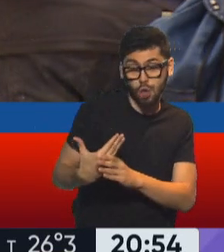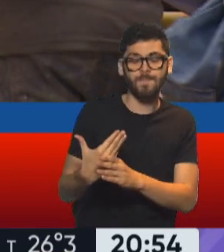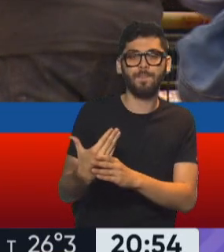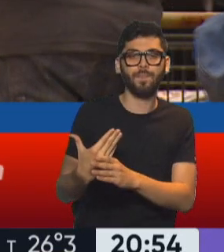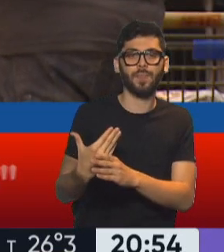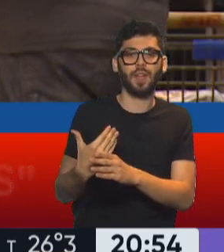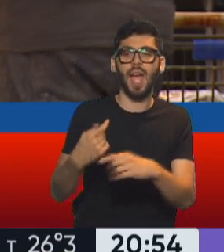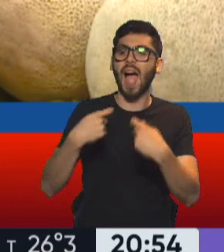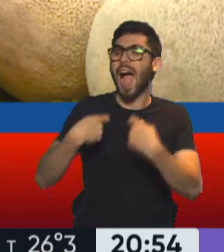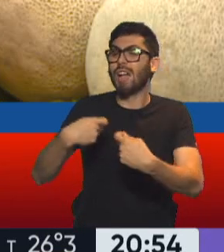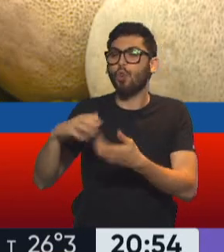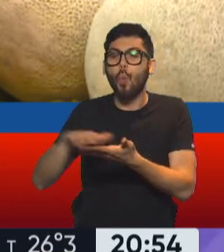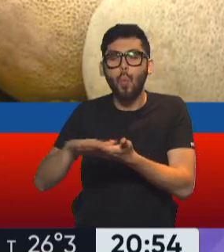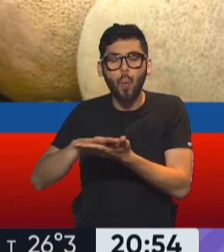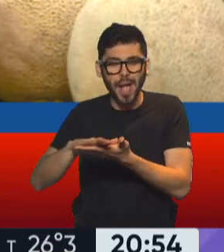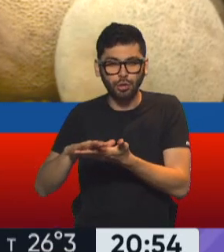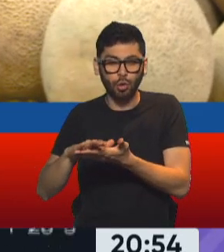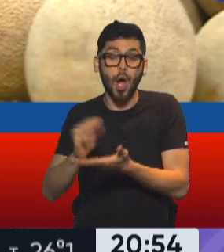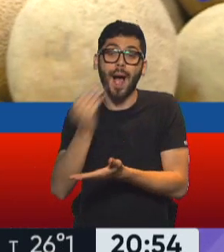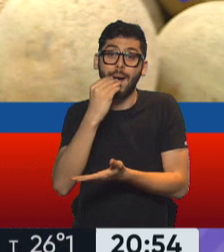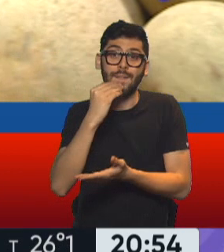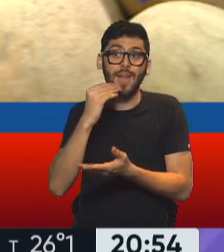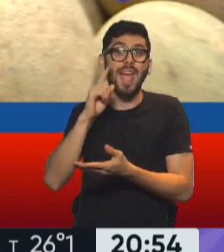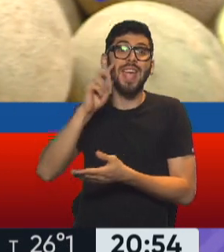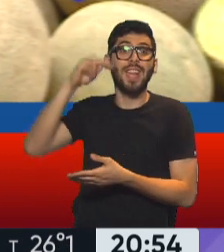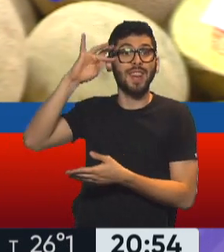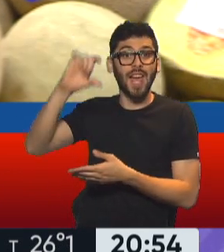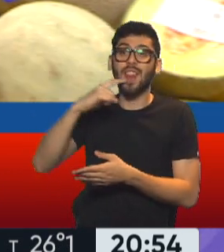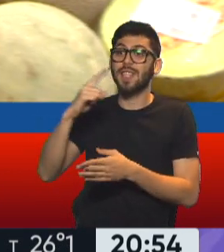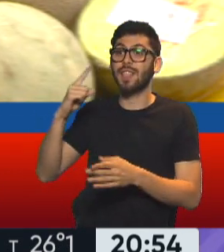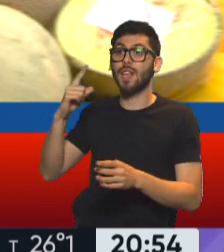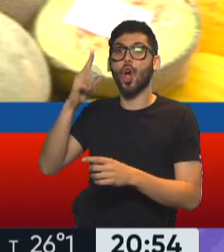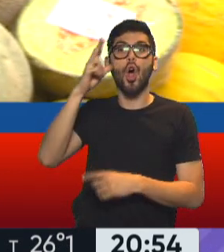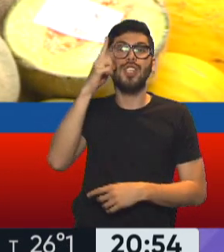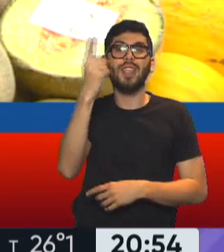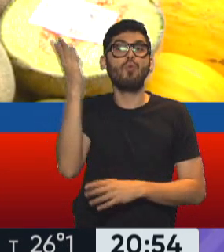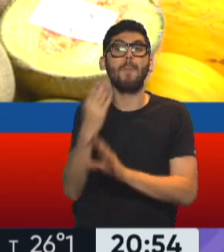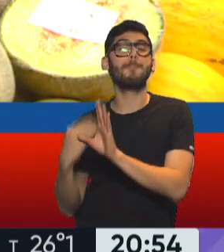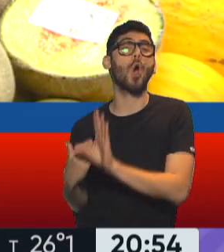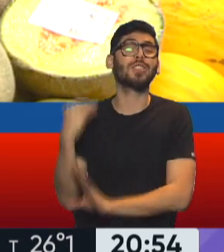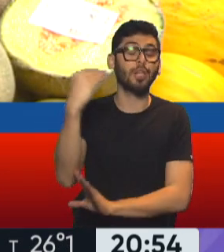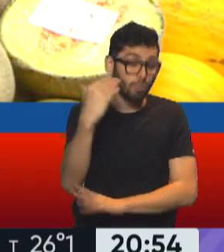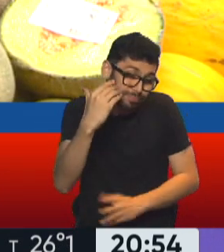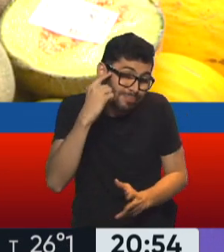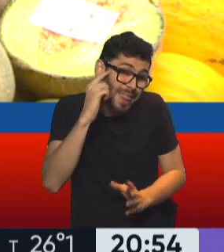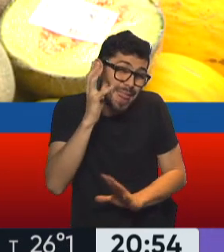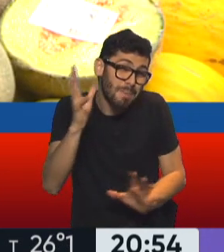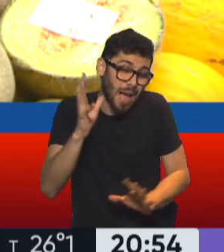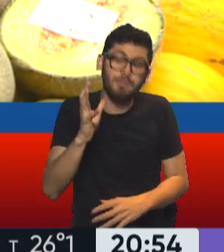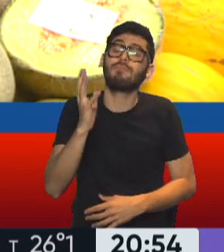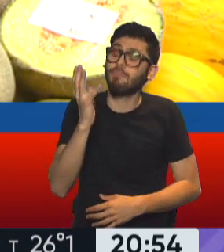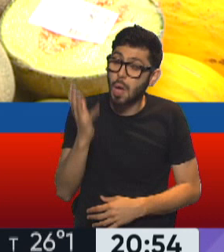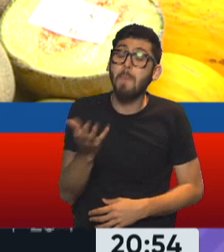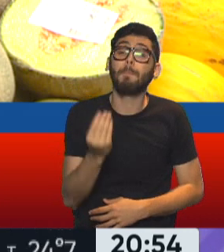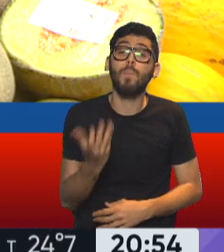La canasta básica alimentaria medida por el INDEC aumentó el 81%. Es una locura. Bueno, ¿por qué pasa eso?